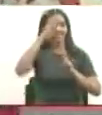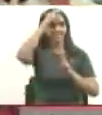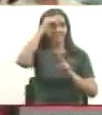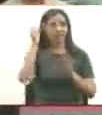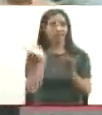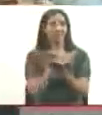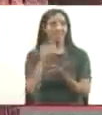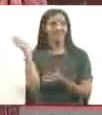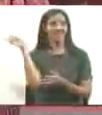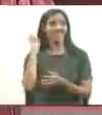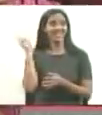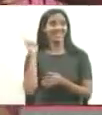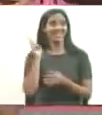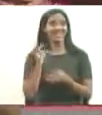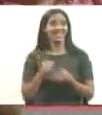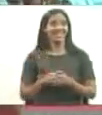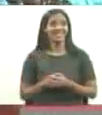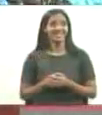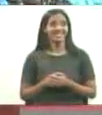Numeral Trump fuera.